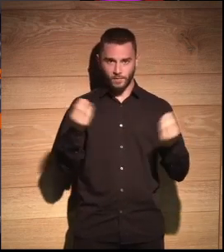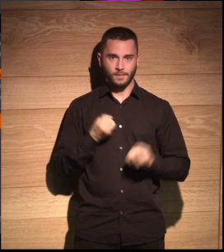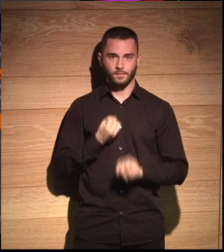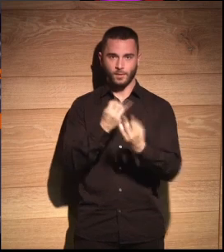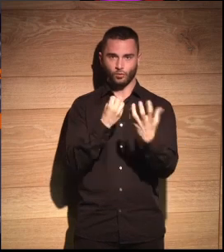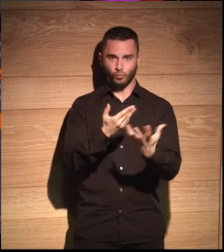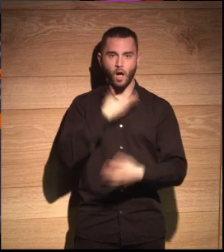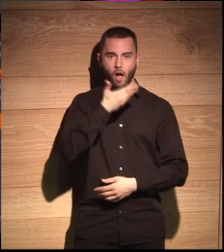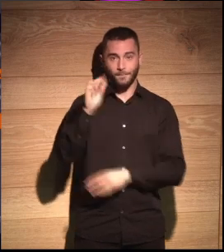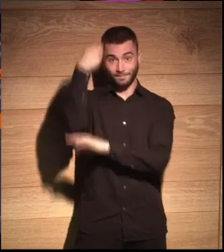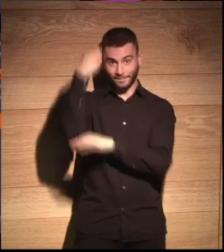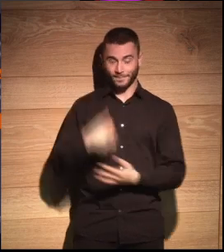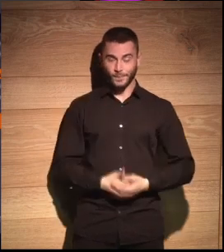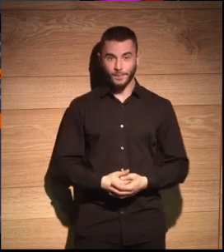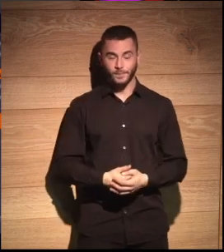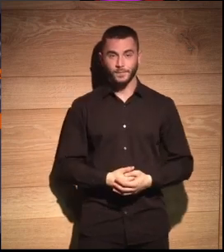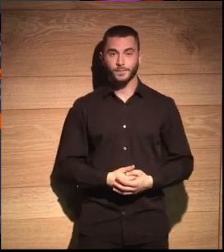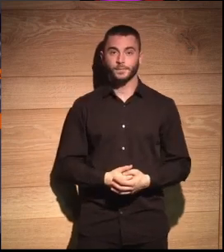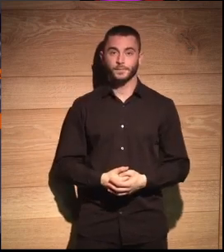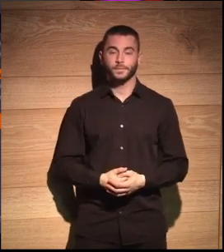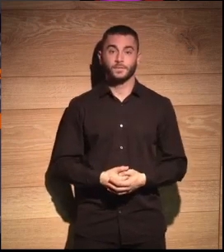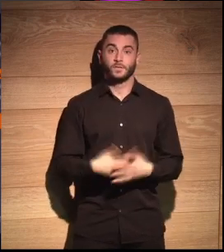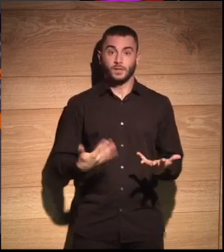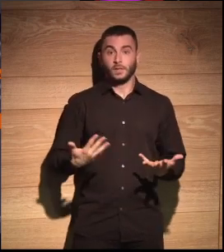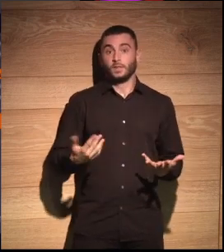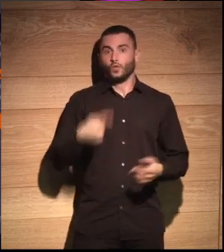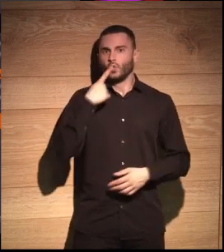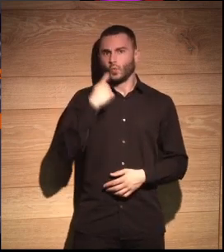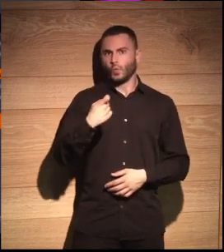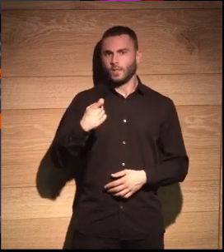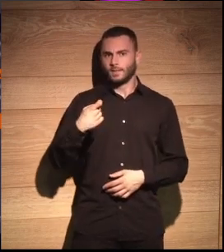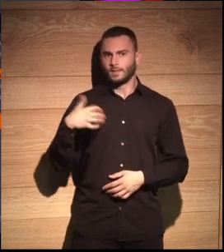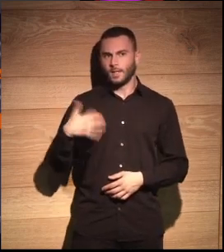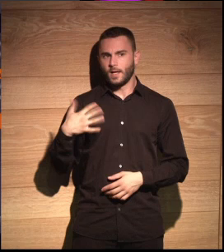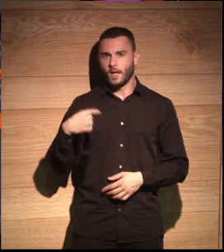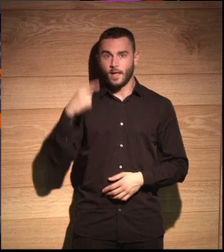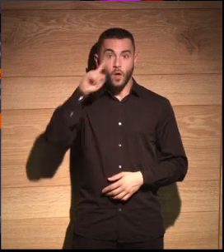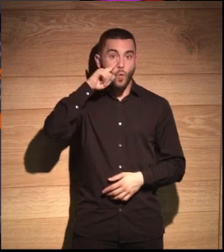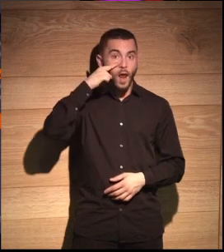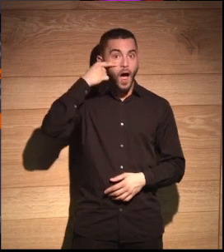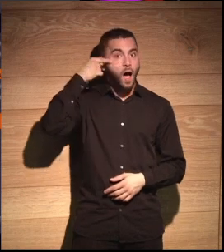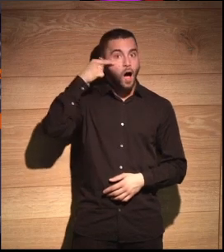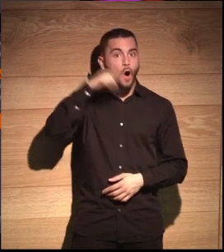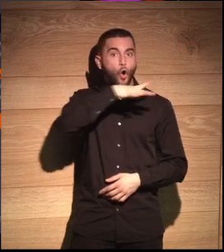muy, muy cálido para los personajes. Y cuesta, que llevo un rato y ha hecho solo una ojera.